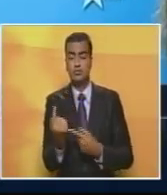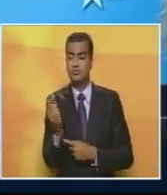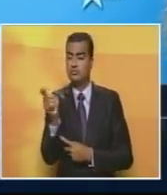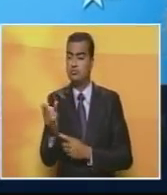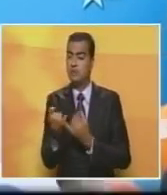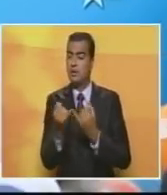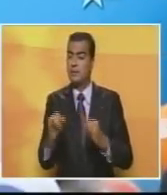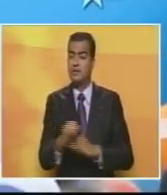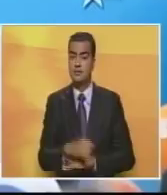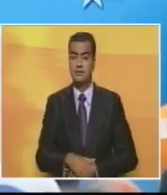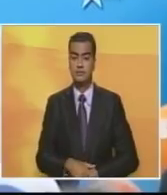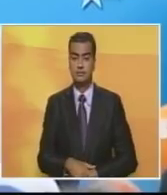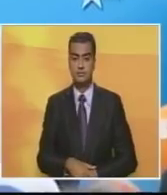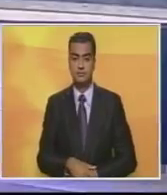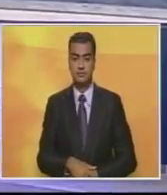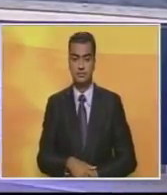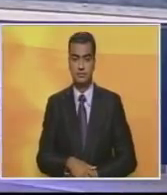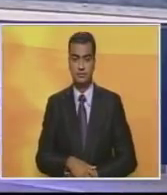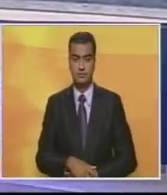unilateral de independencia.